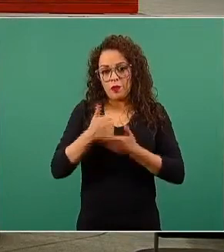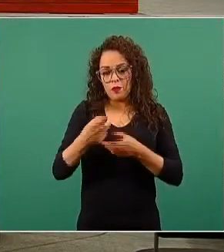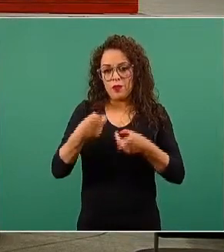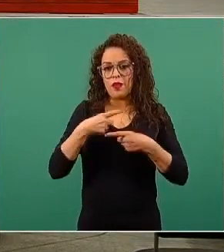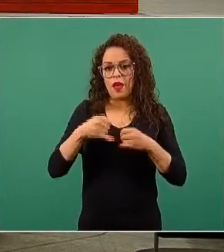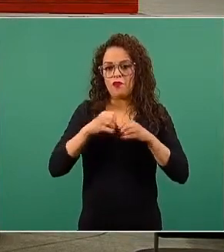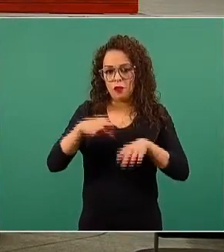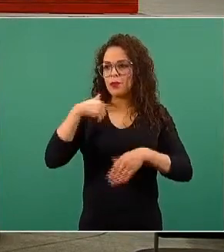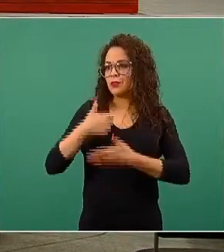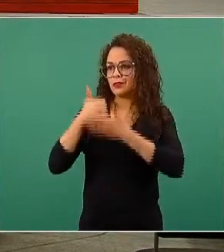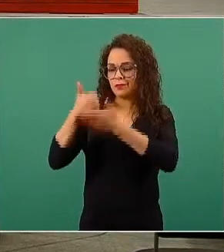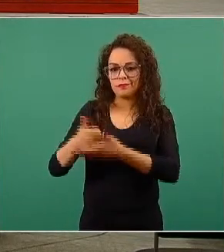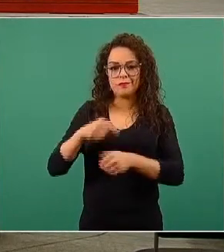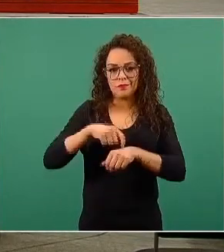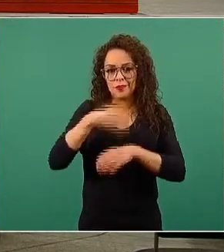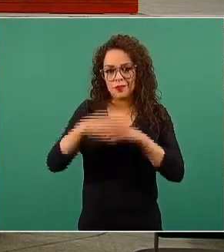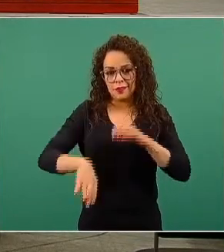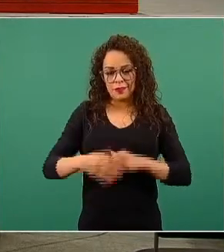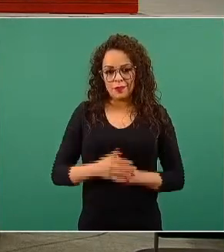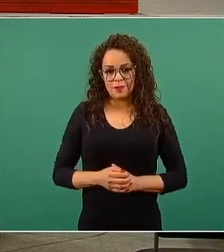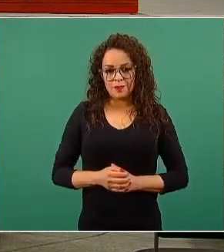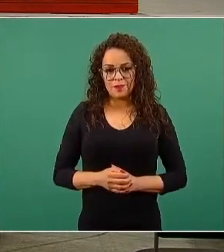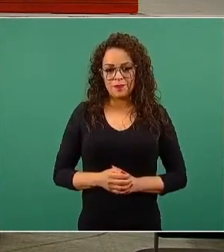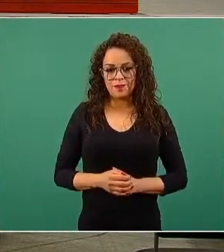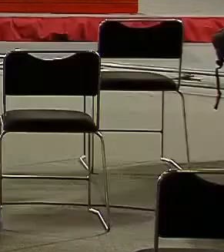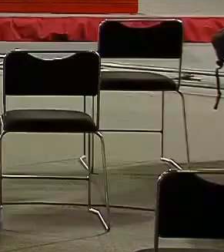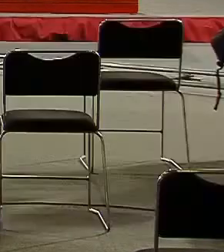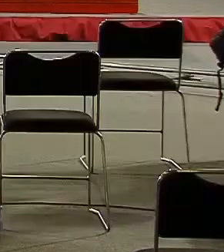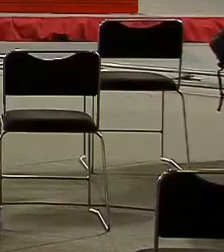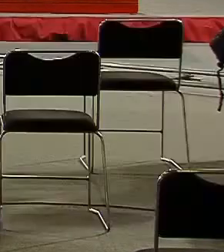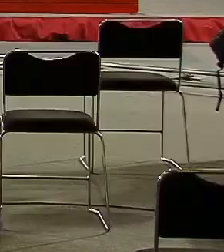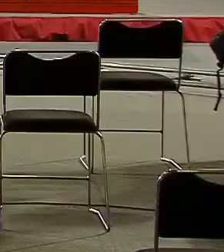gracias. Aquí termina la conferencia. Hasta mañana. Muchas gracias.